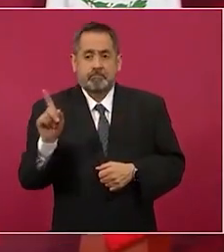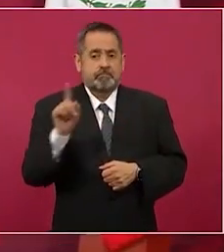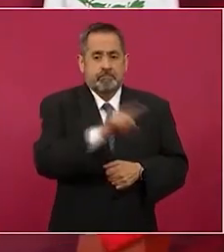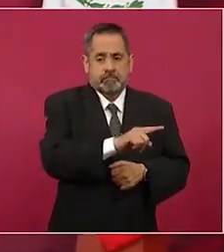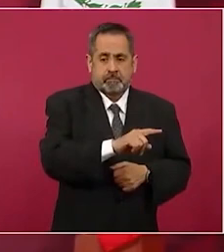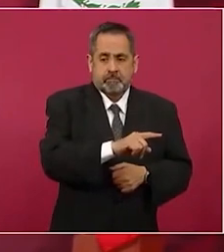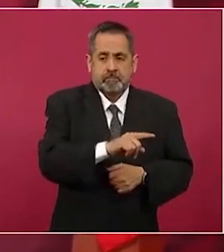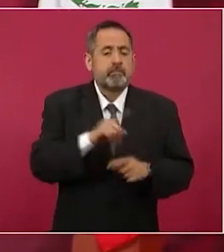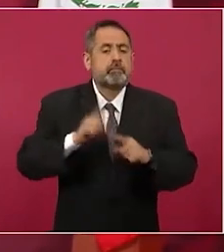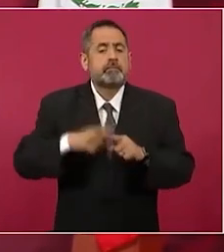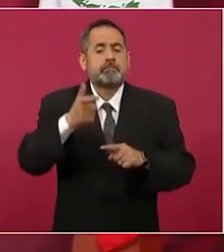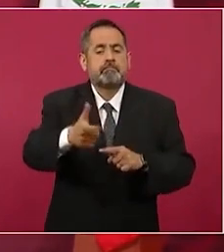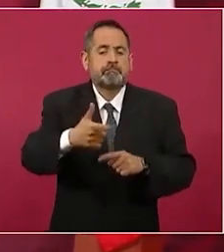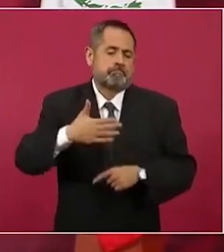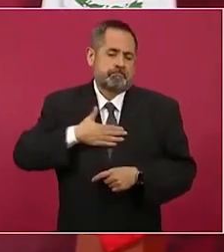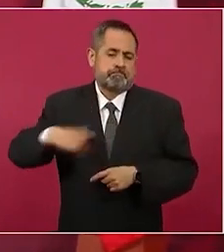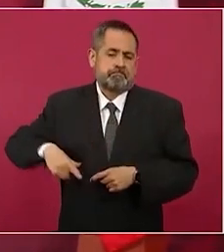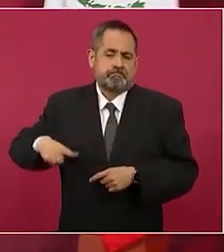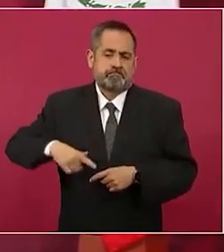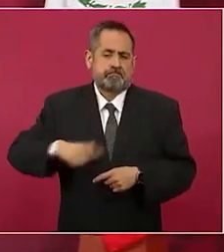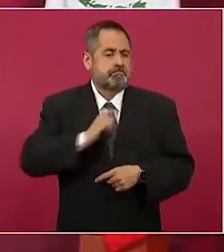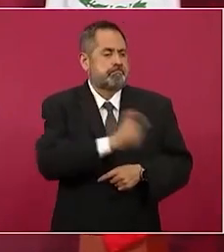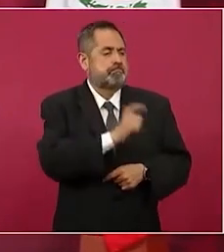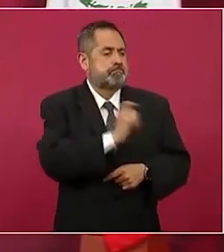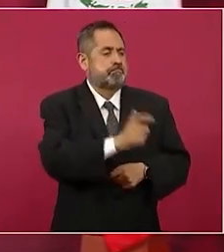Y el gobierno pagaba todo.